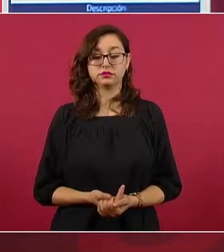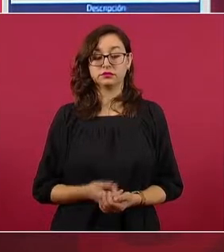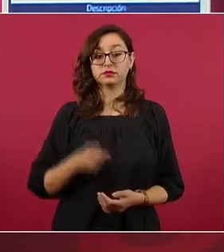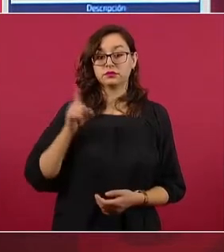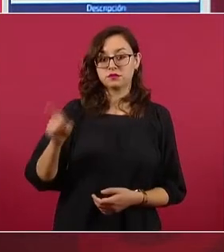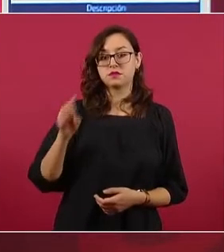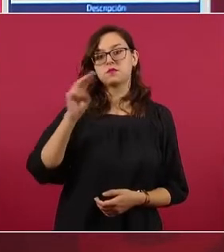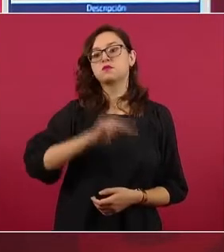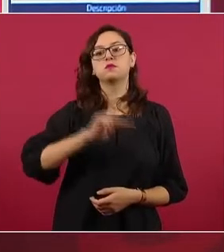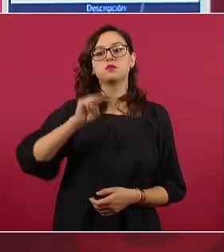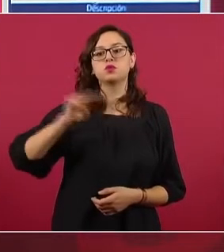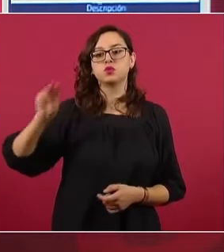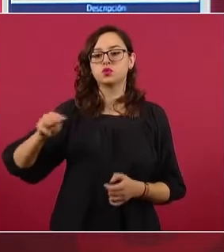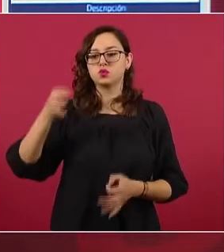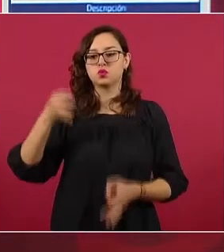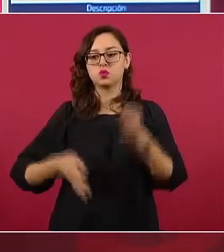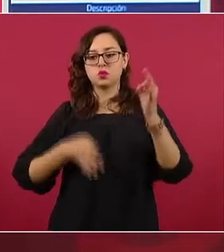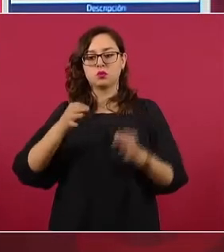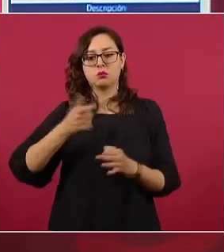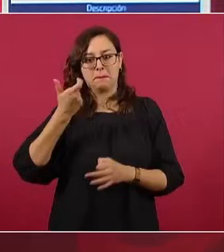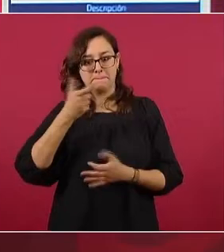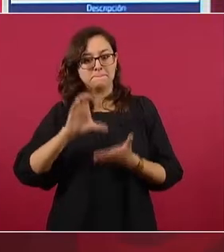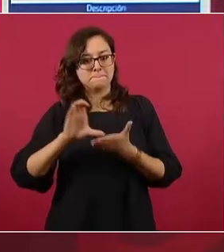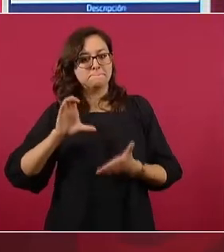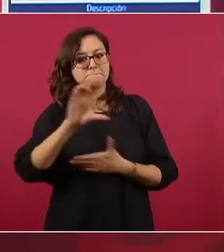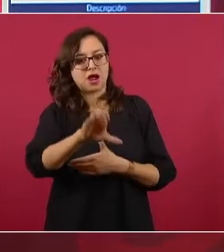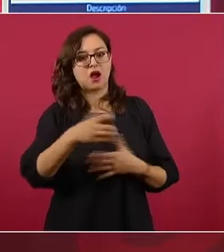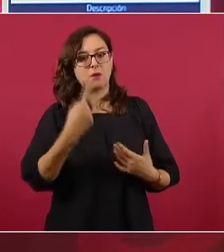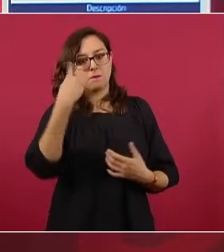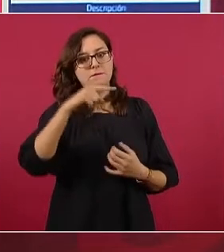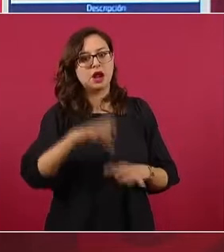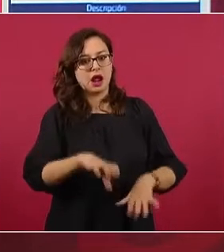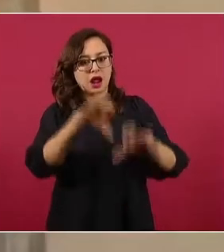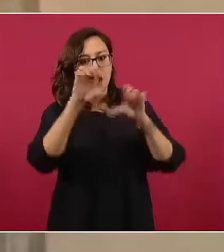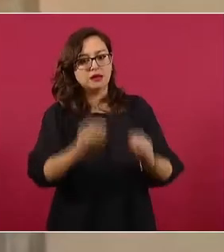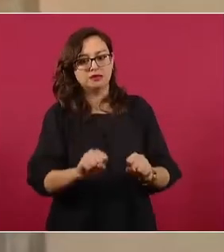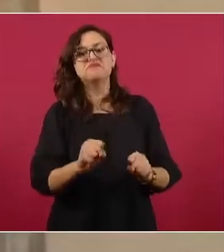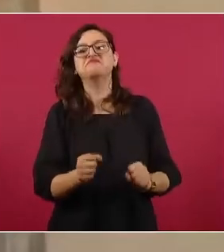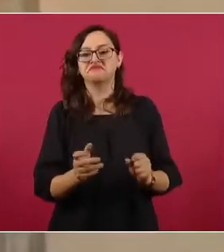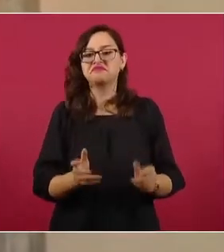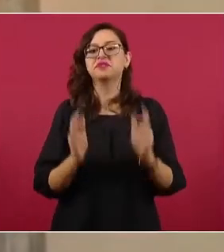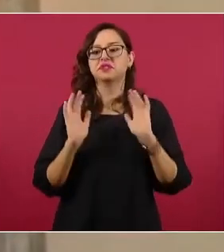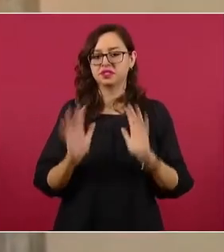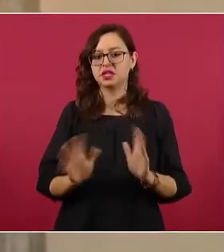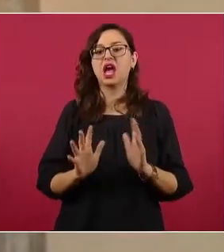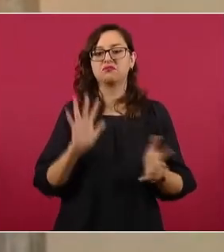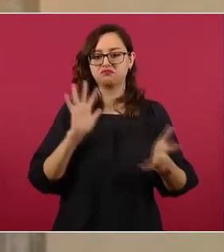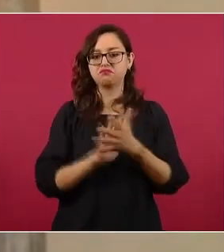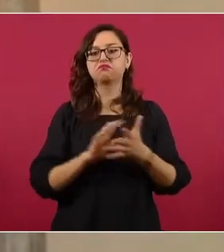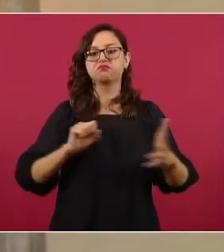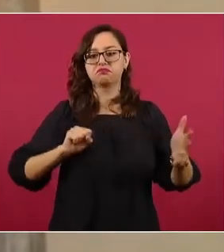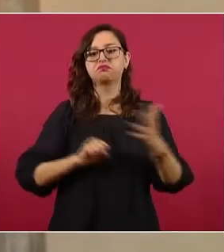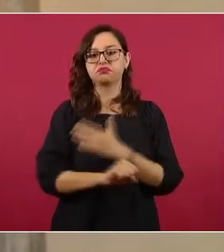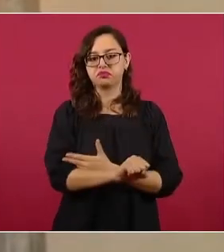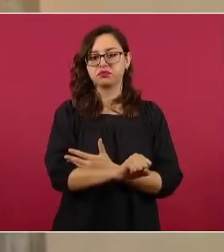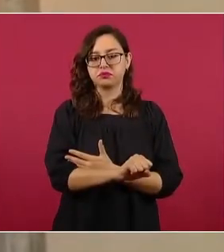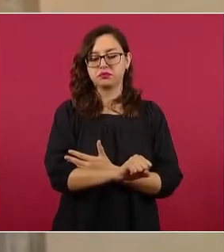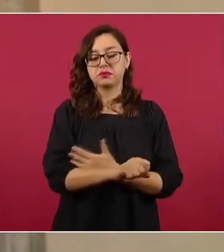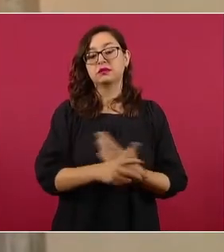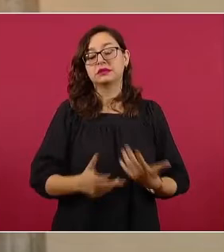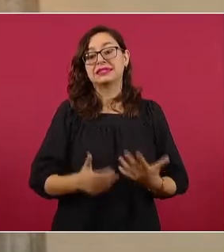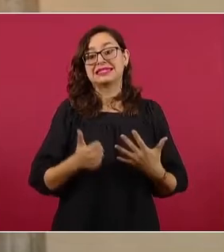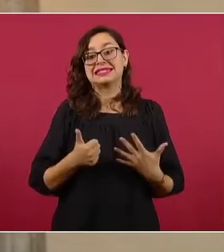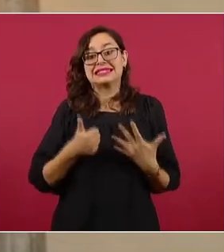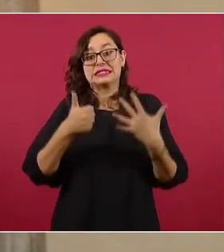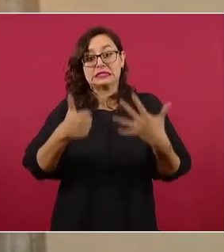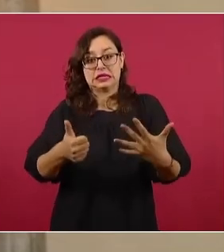Michoacán ofrecía recompensa. Estos son dos de los seis sujetos que tienen orden de aprehensión por los hechos